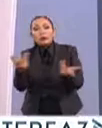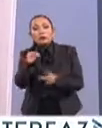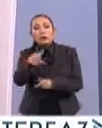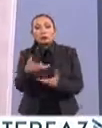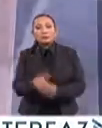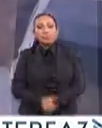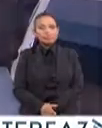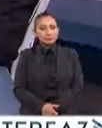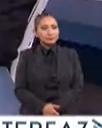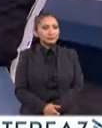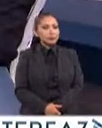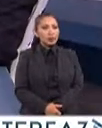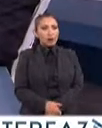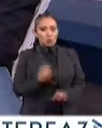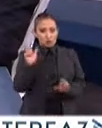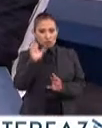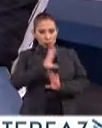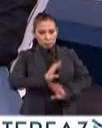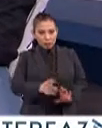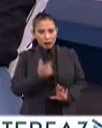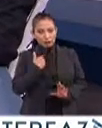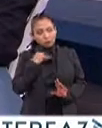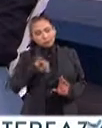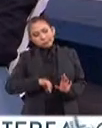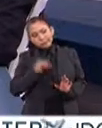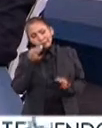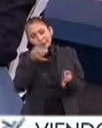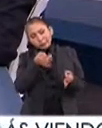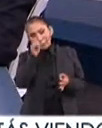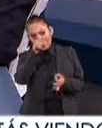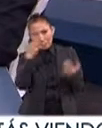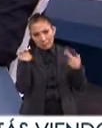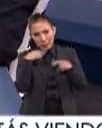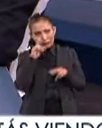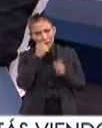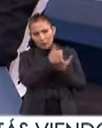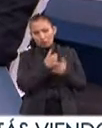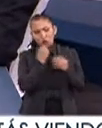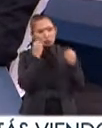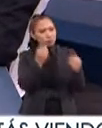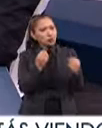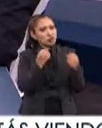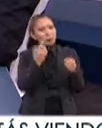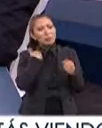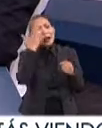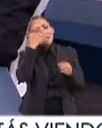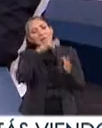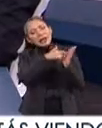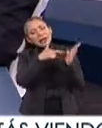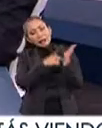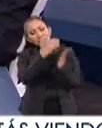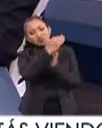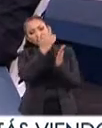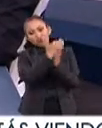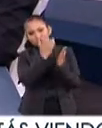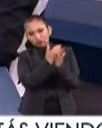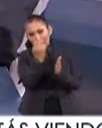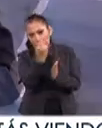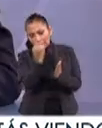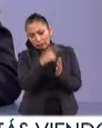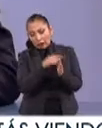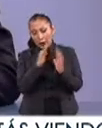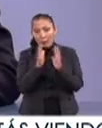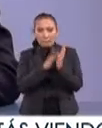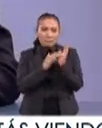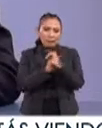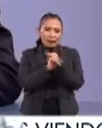tuviste que hacer? Pues una vez que yo me interesé, esta misma profesora me ayudó mucho a saber los requisitos. Bueno, ya en la página